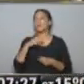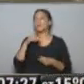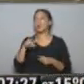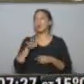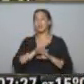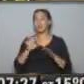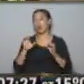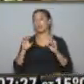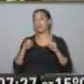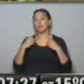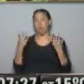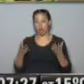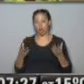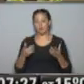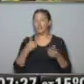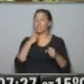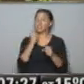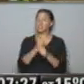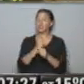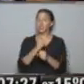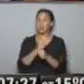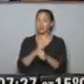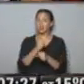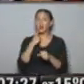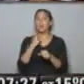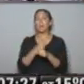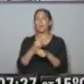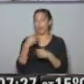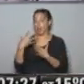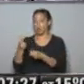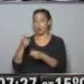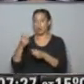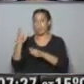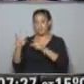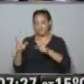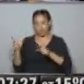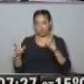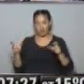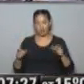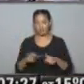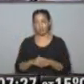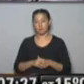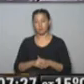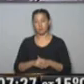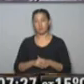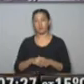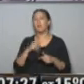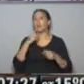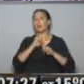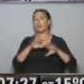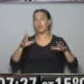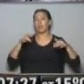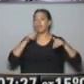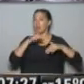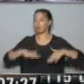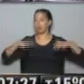está absolutamente resuelta. Trabajamos primero que nada en el auxilio, en la ayuda humanitaria de todo este desastre climático que hemos